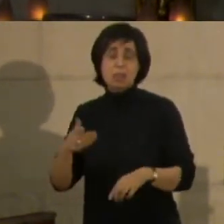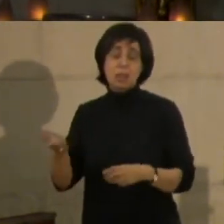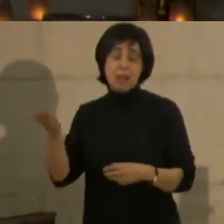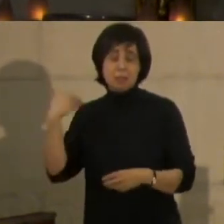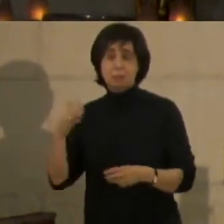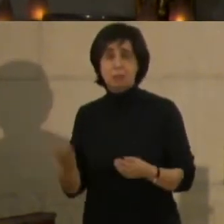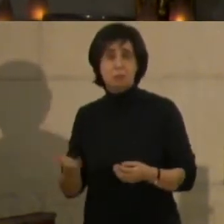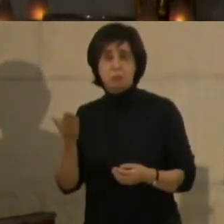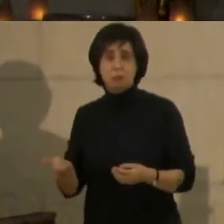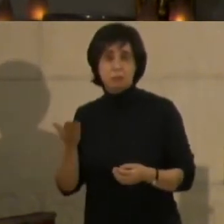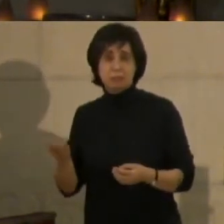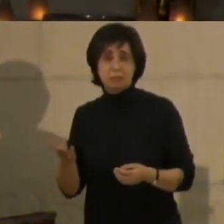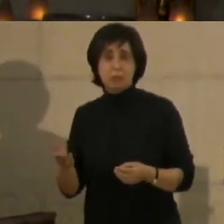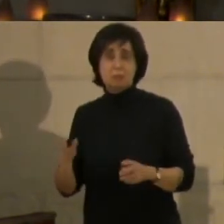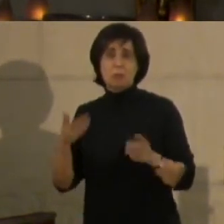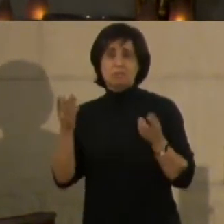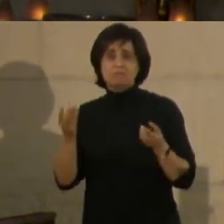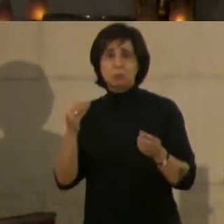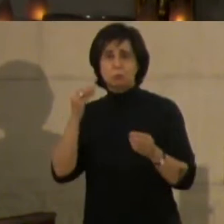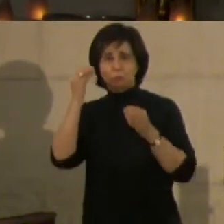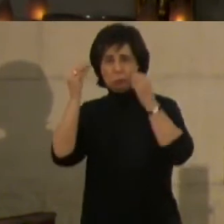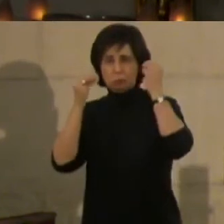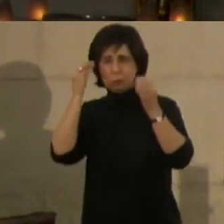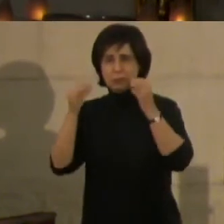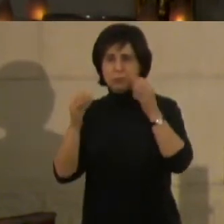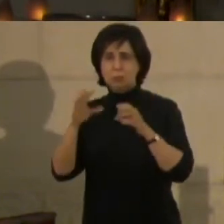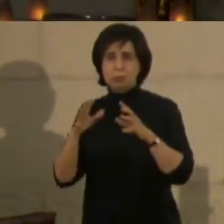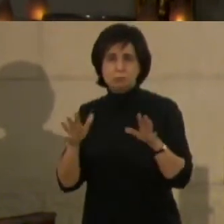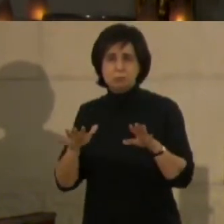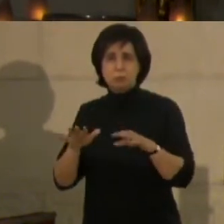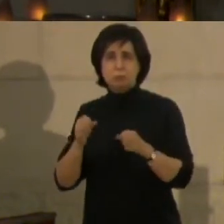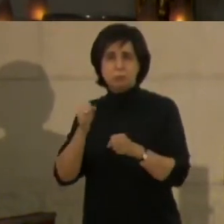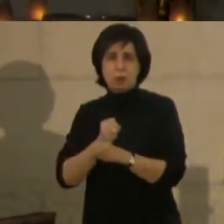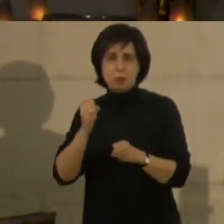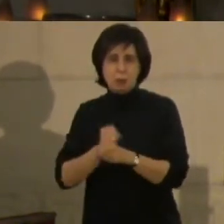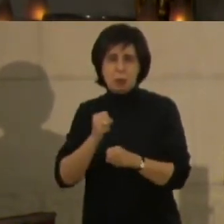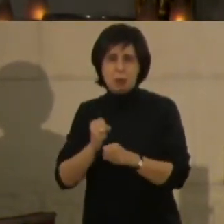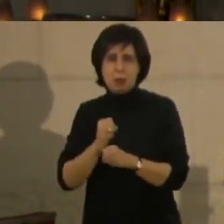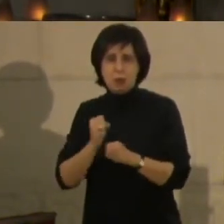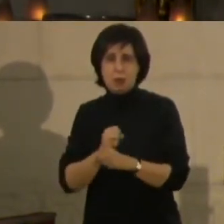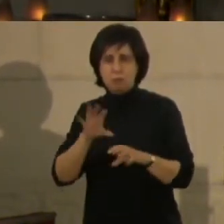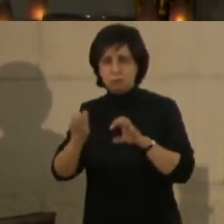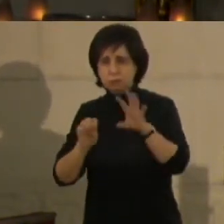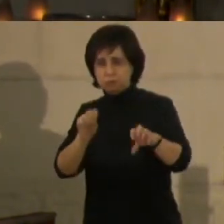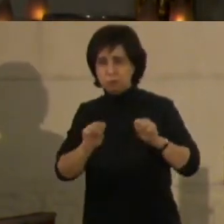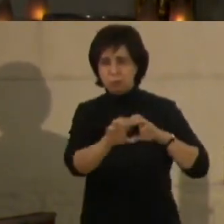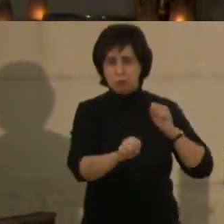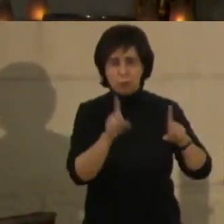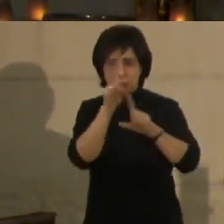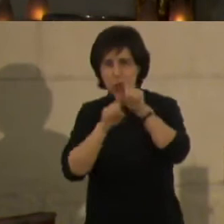importancia, atosigados por todo el movimiento que tenemos, por el trabajo, por las ocupaciones, por